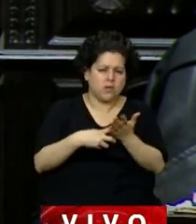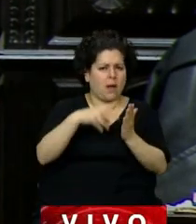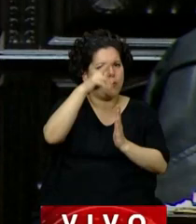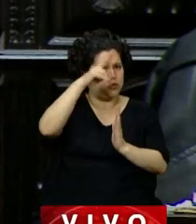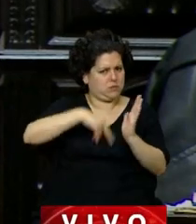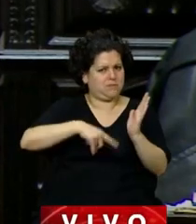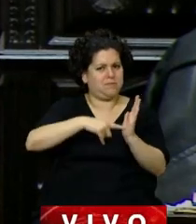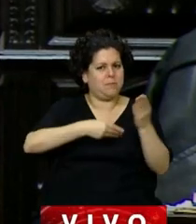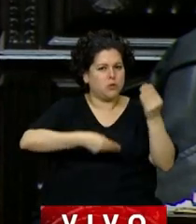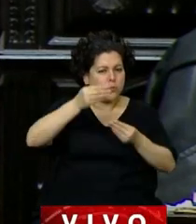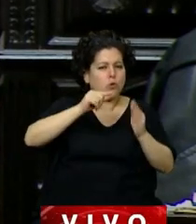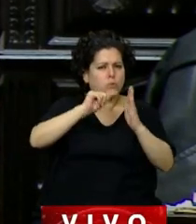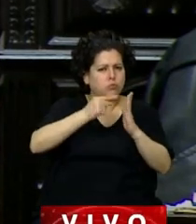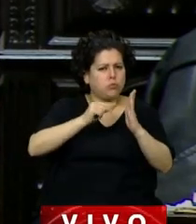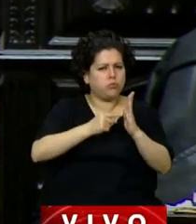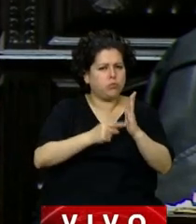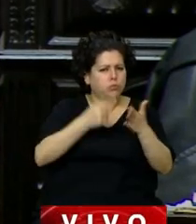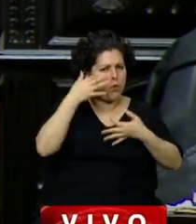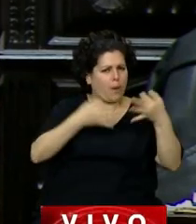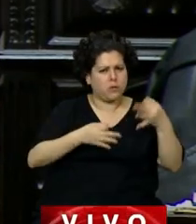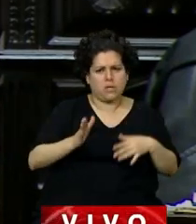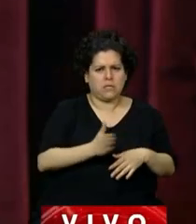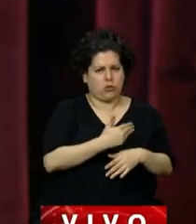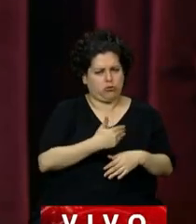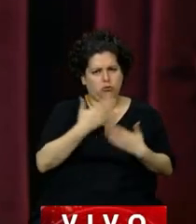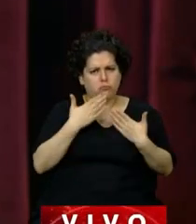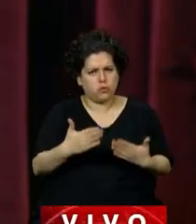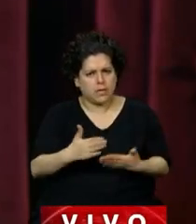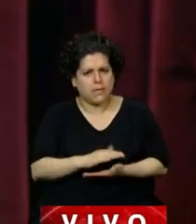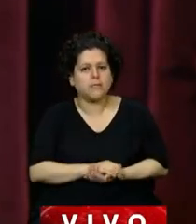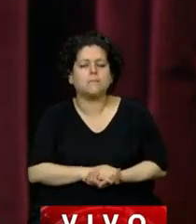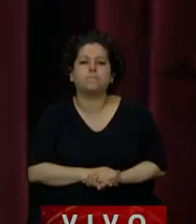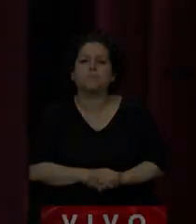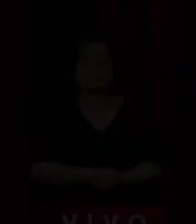presupuesto punto por punto. Muchísimas gracias. Gracias, diputada García.